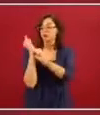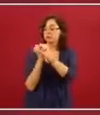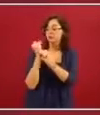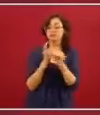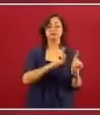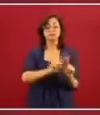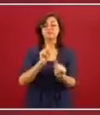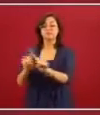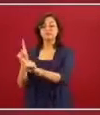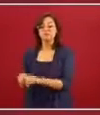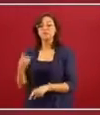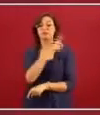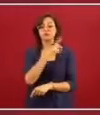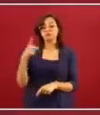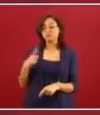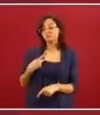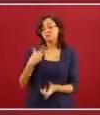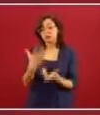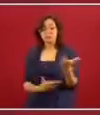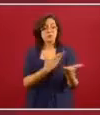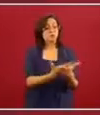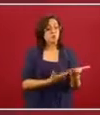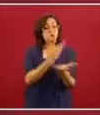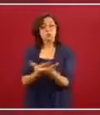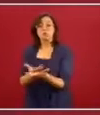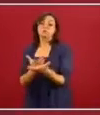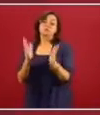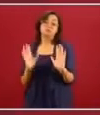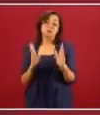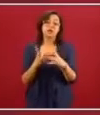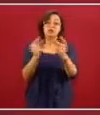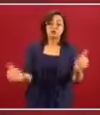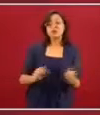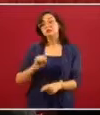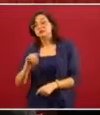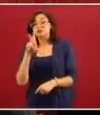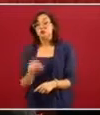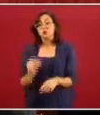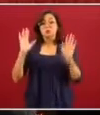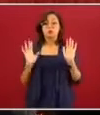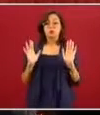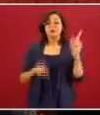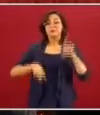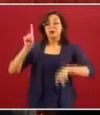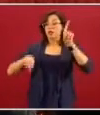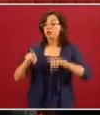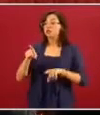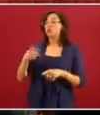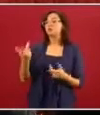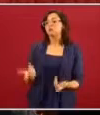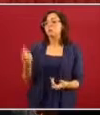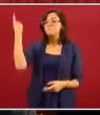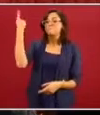investigación que debe resolver propuestas sobre protocolos de investigación, siguiendo obviamente lo